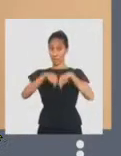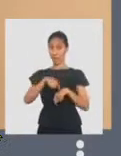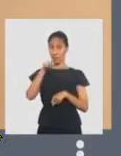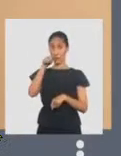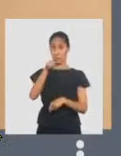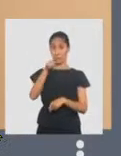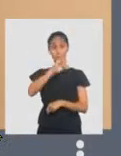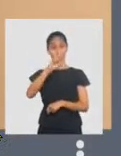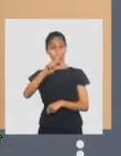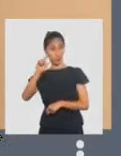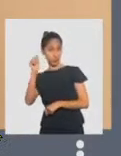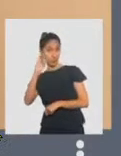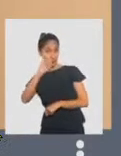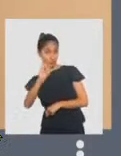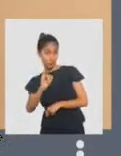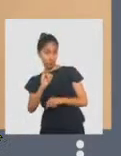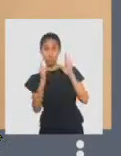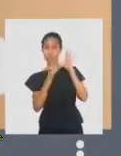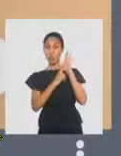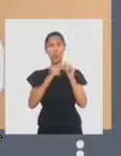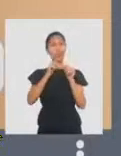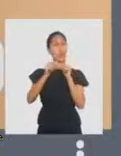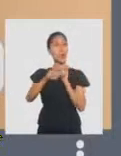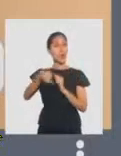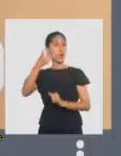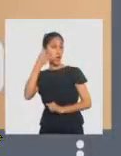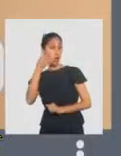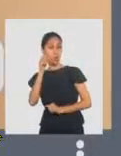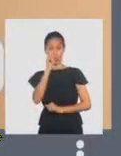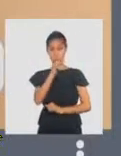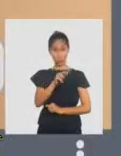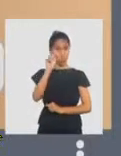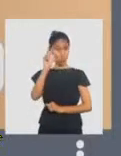It's your turn, Iyari. Call now,